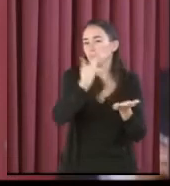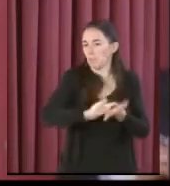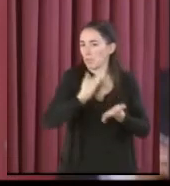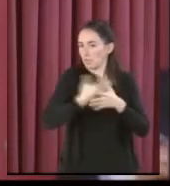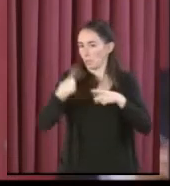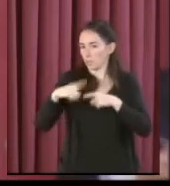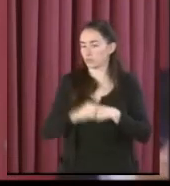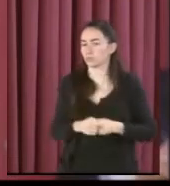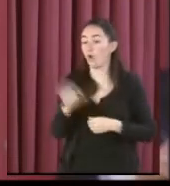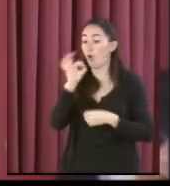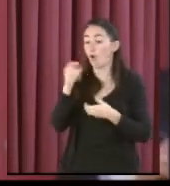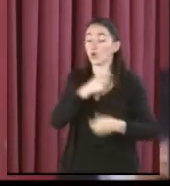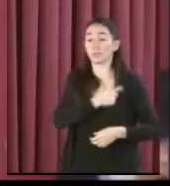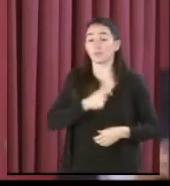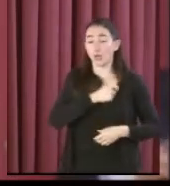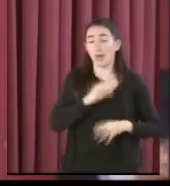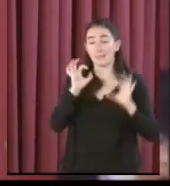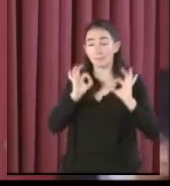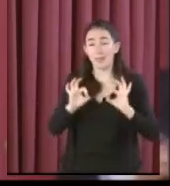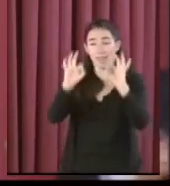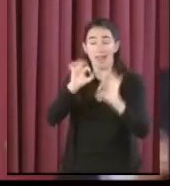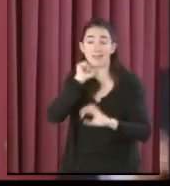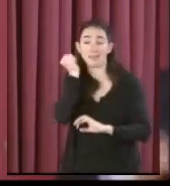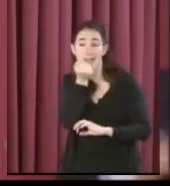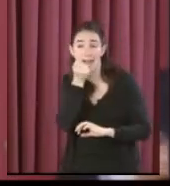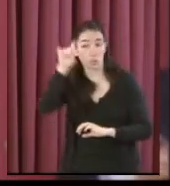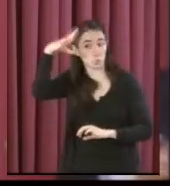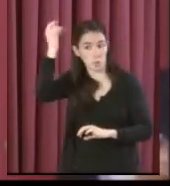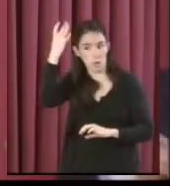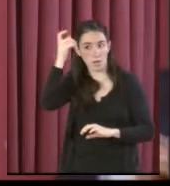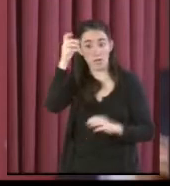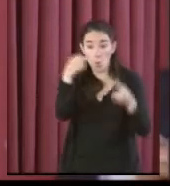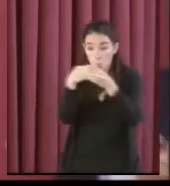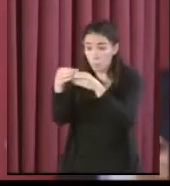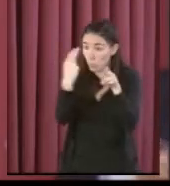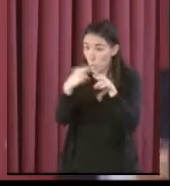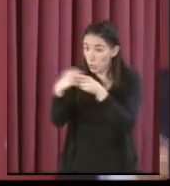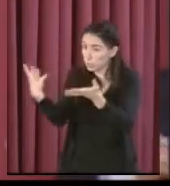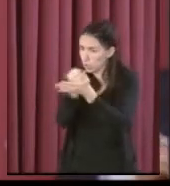todos los grupos en la Comisión Especial de Quejas y Sugerencias. O también